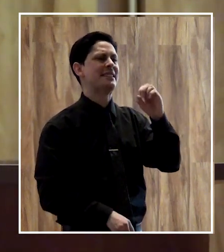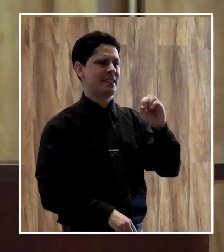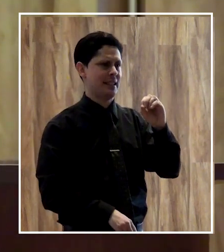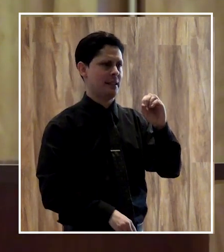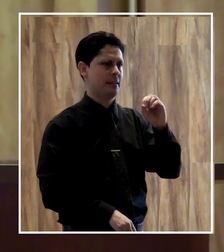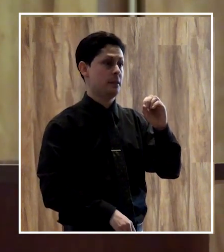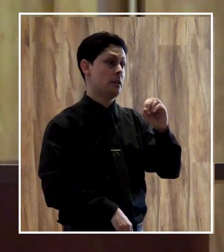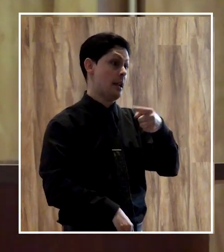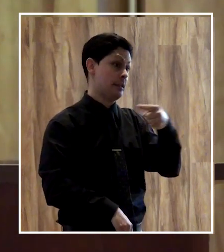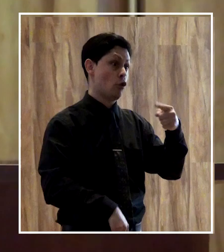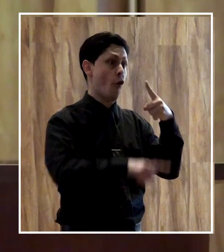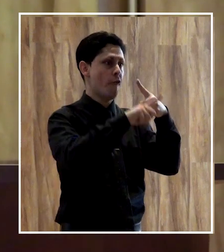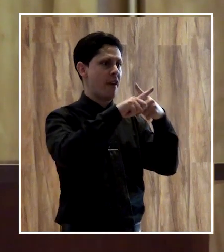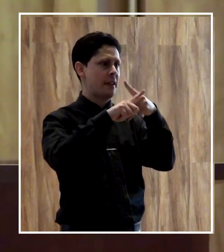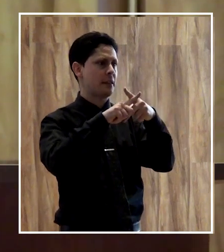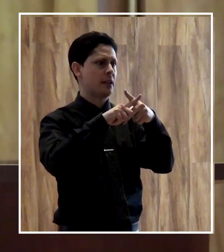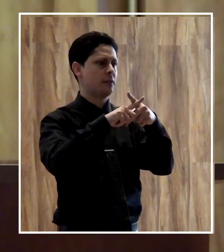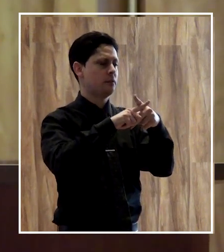1960 del siglo XX.